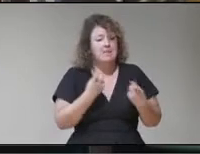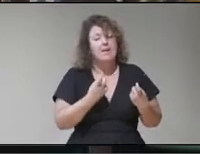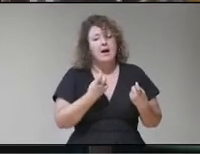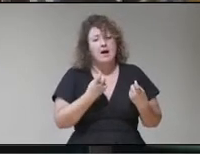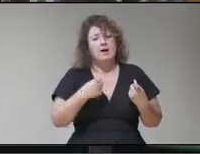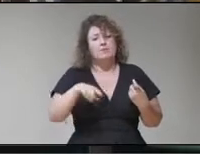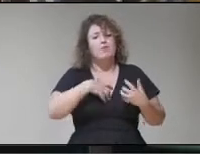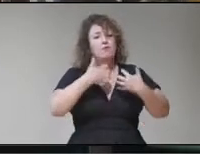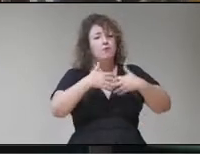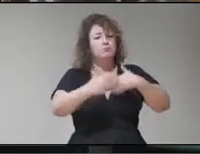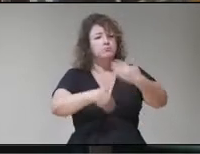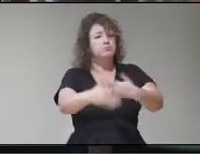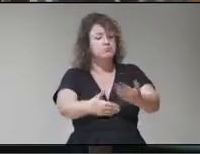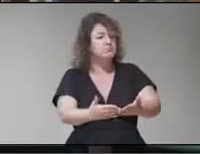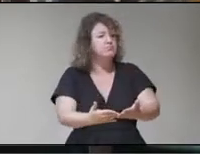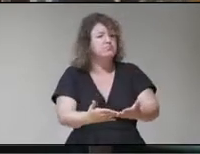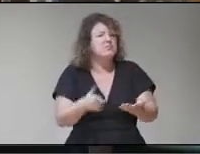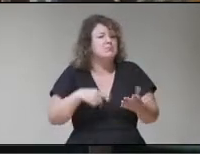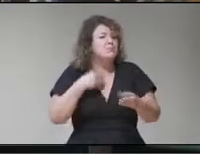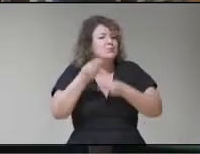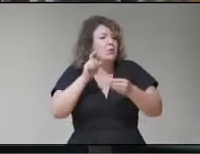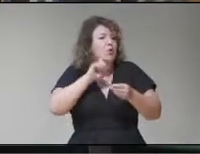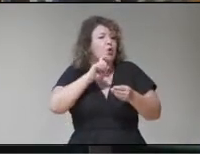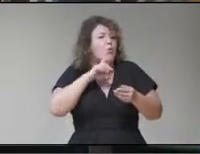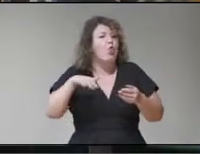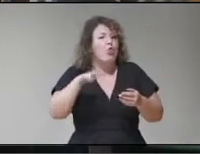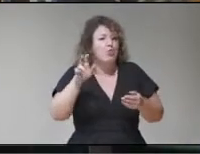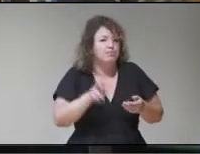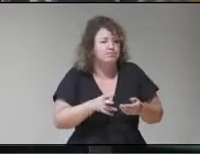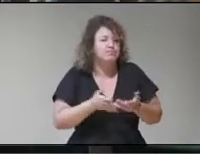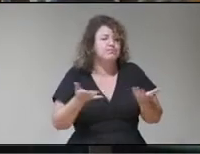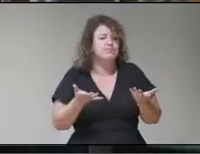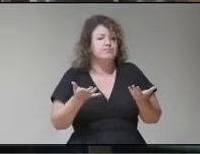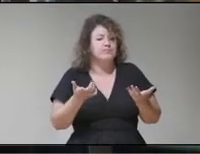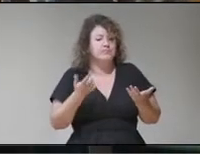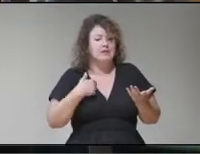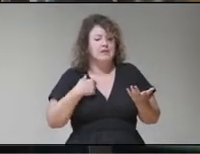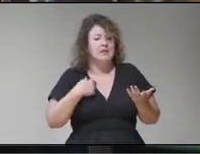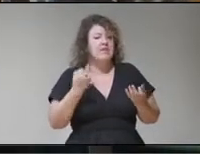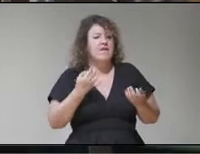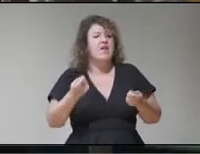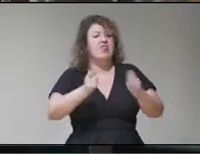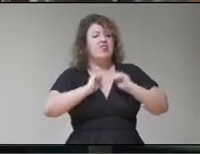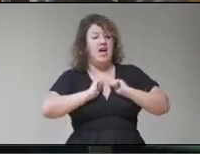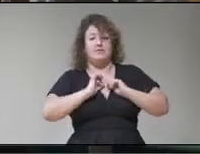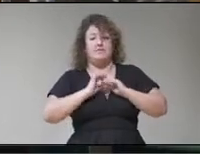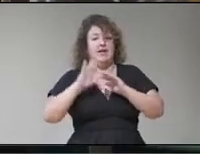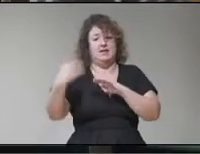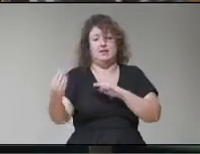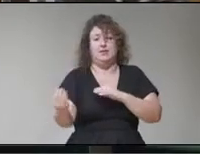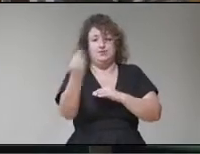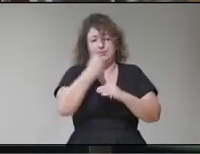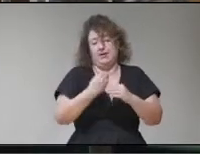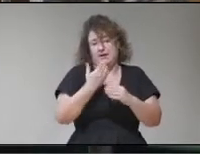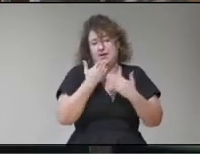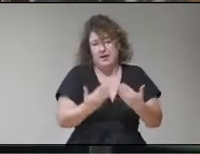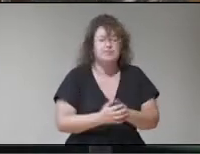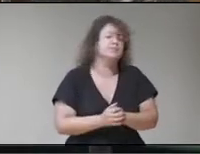que éste funcione, pero que no sabemos fabricar y que, por lo tanto, ha de venirnos suministrado desde el exterior. Pues